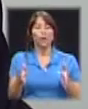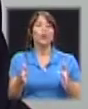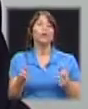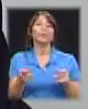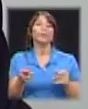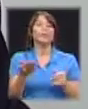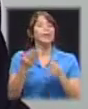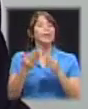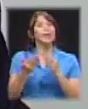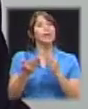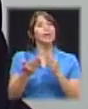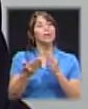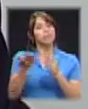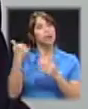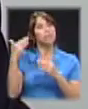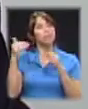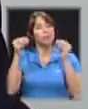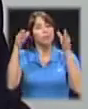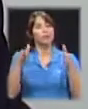otrora Fernando Naranjo,